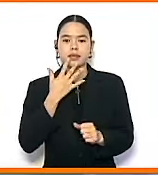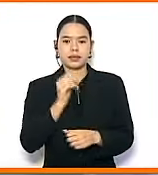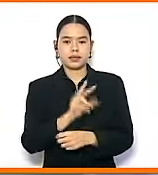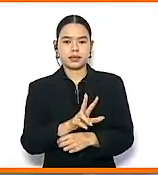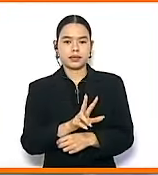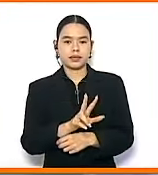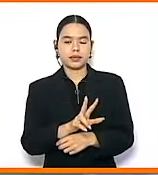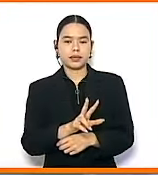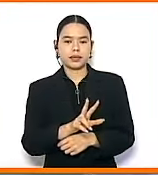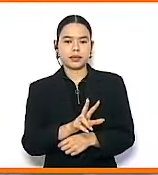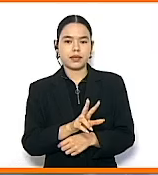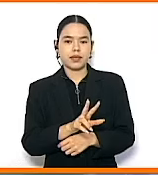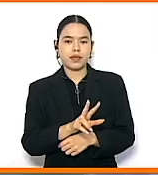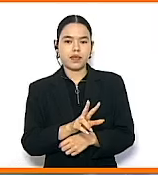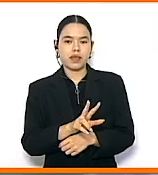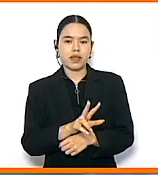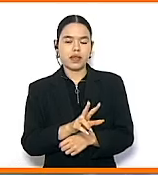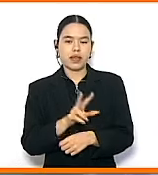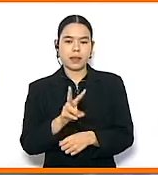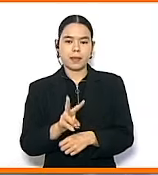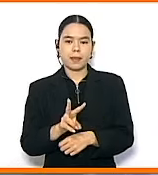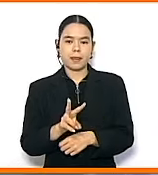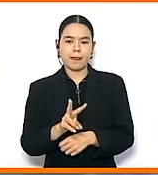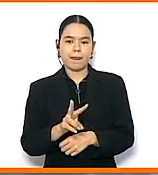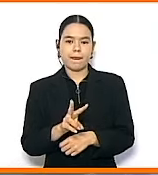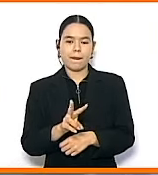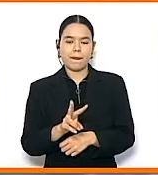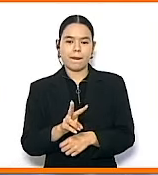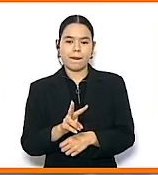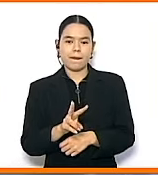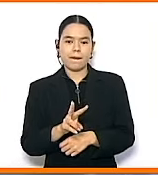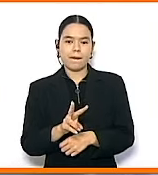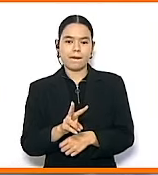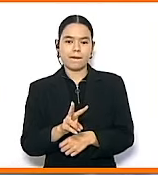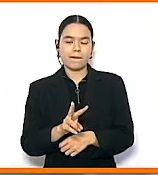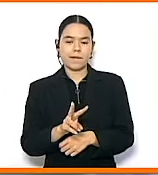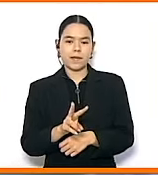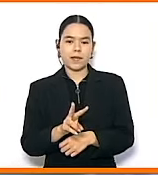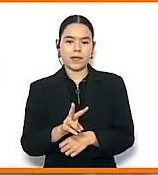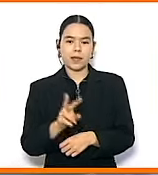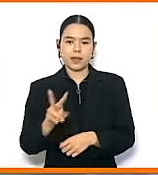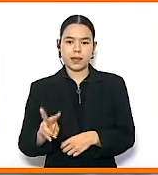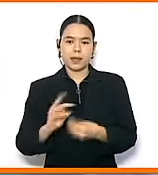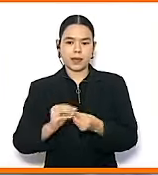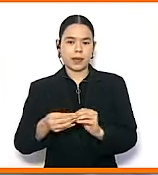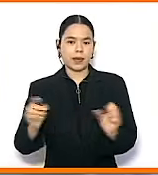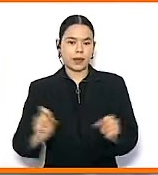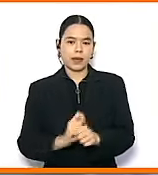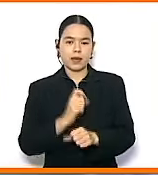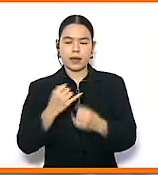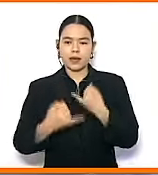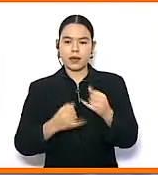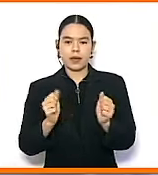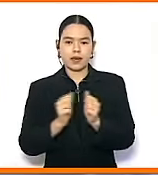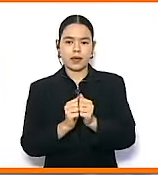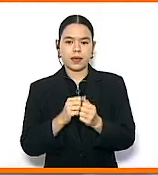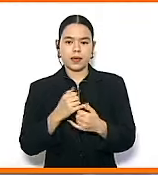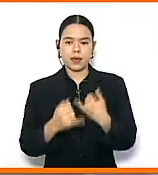segundo dígito, y este es el 2. Tu tercer y último dígito, y este es el 2. Tu número ganador junto a Juga 3 es